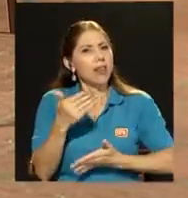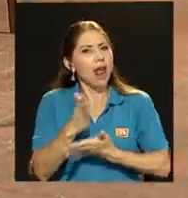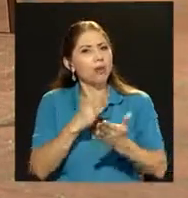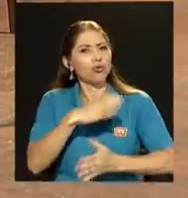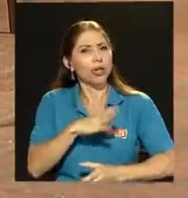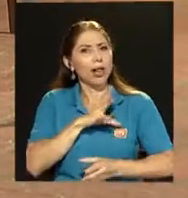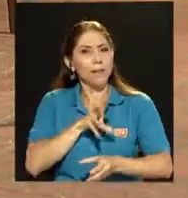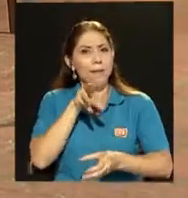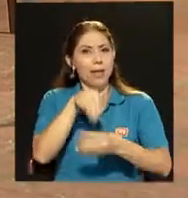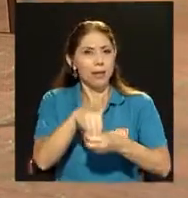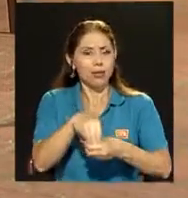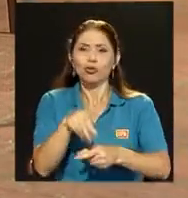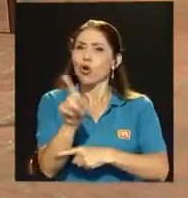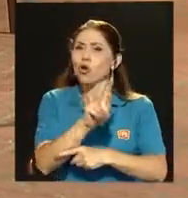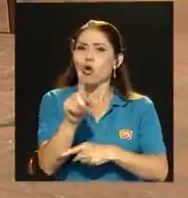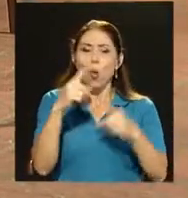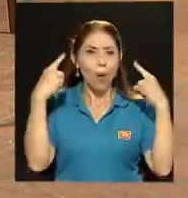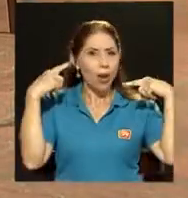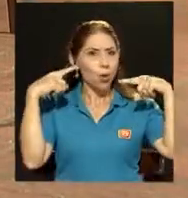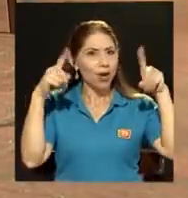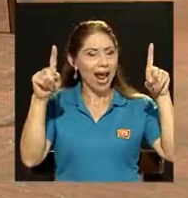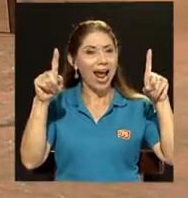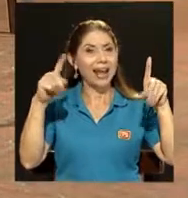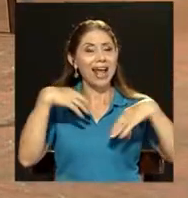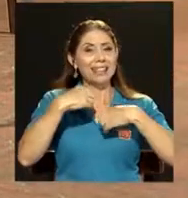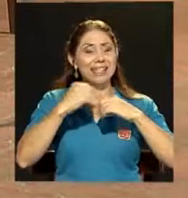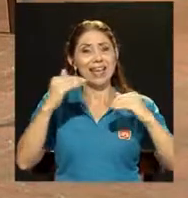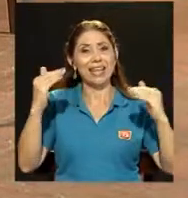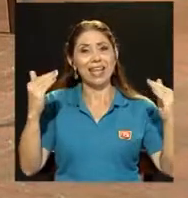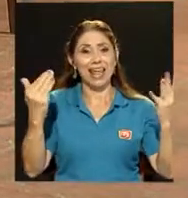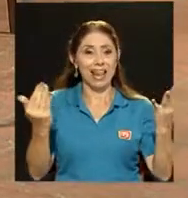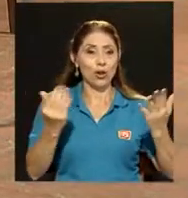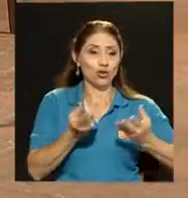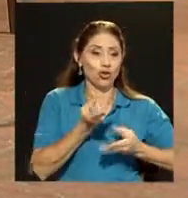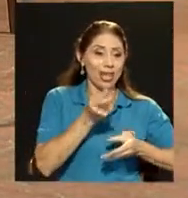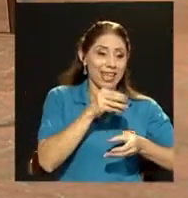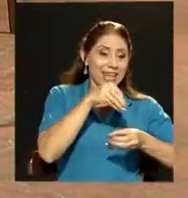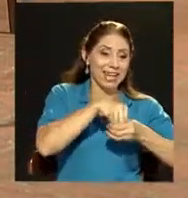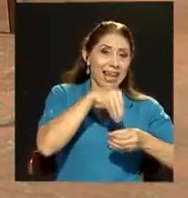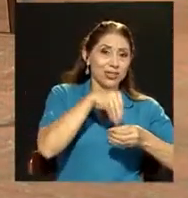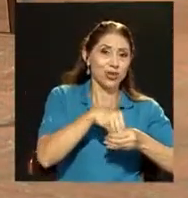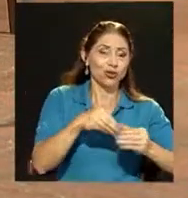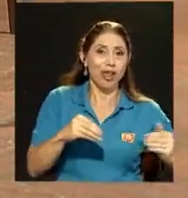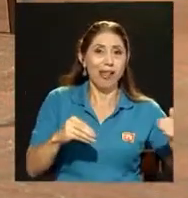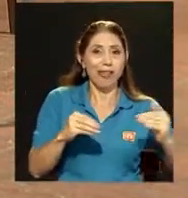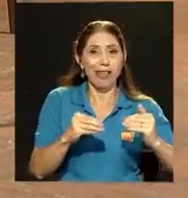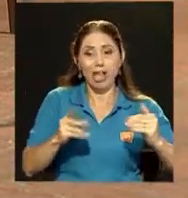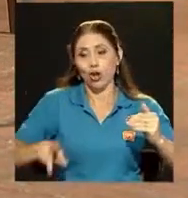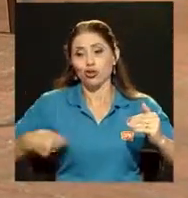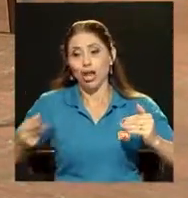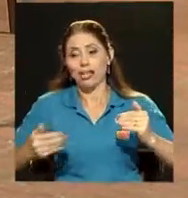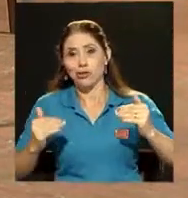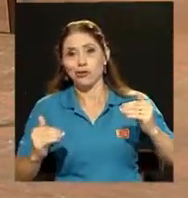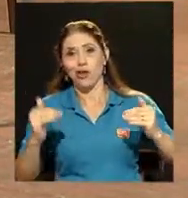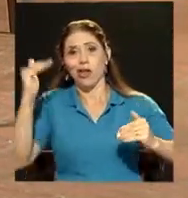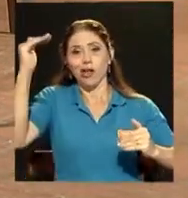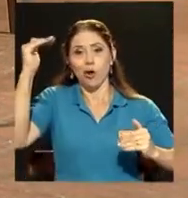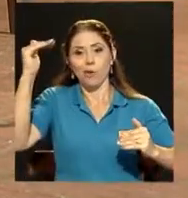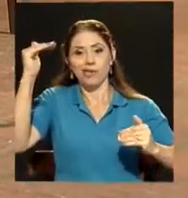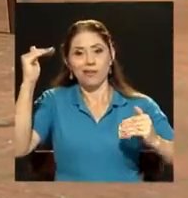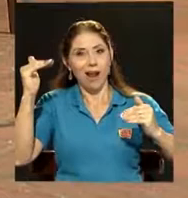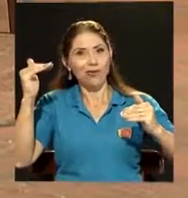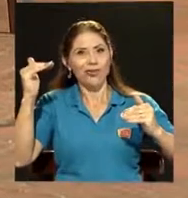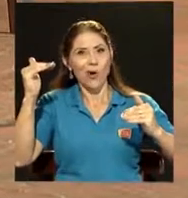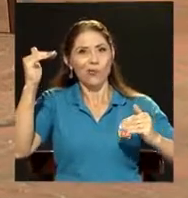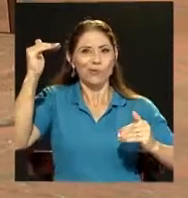lograr cerrar la brecha de los ingresos y los gastos, pero es un paso en la dirección